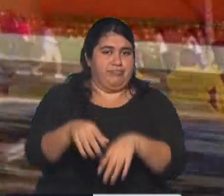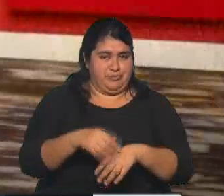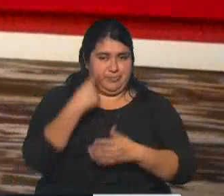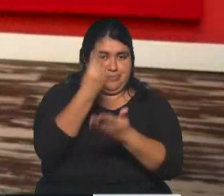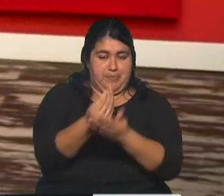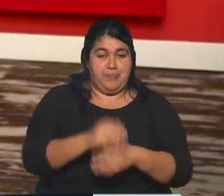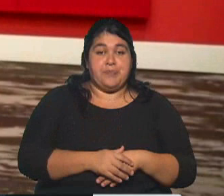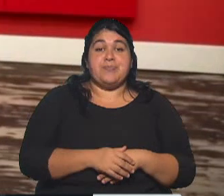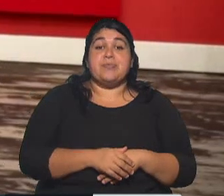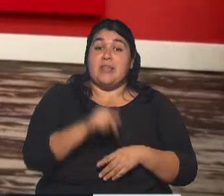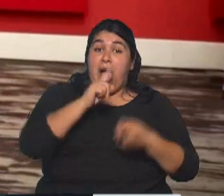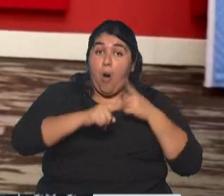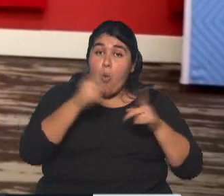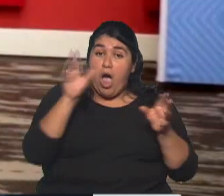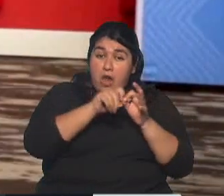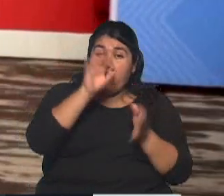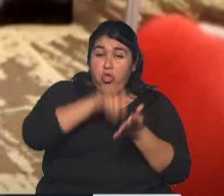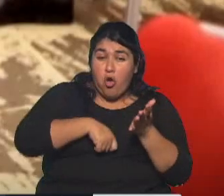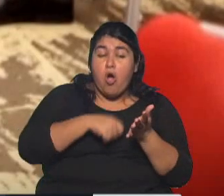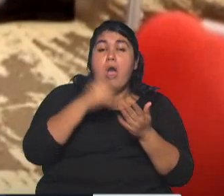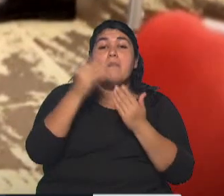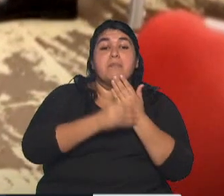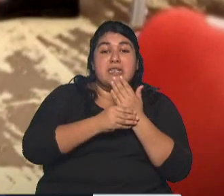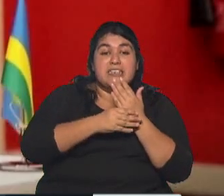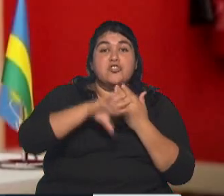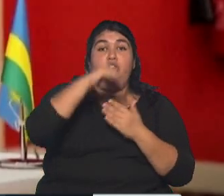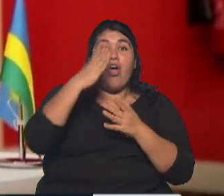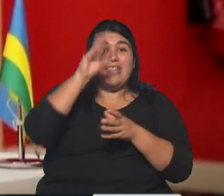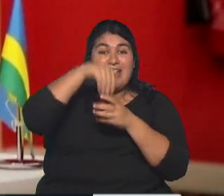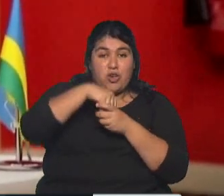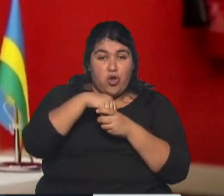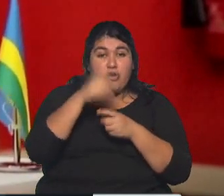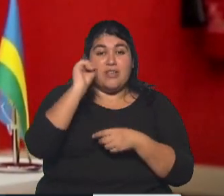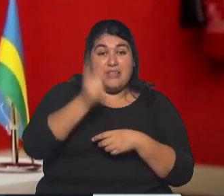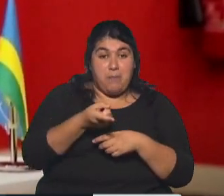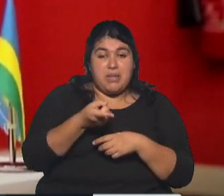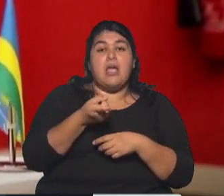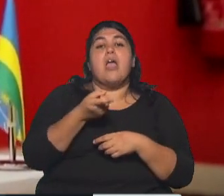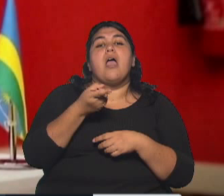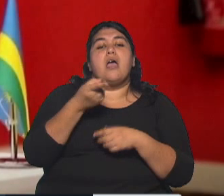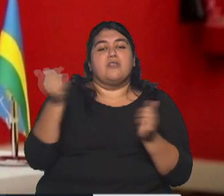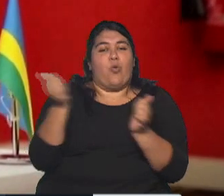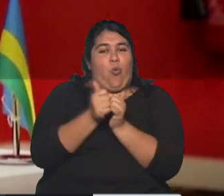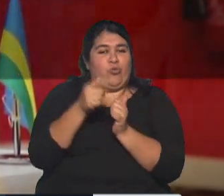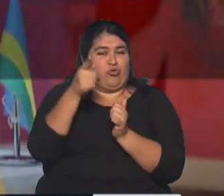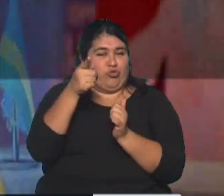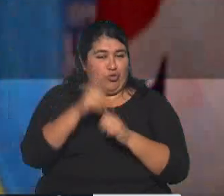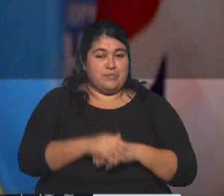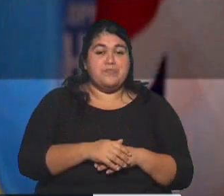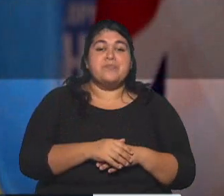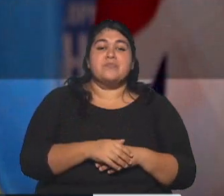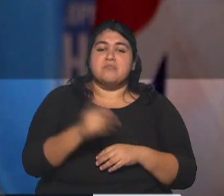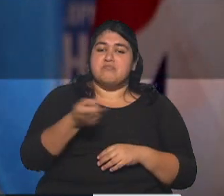La artífice del acuerdo es la ministra del Interior, Priti Patel, junto a su par ruandés, Vincent Biruta. Part of